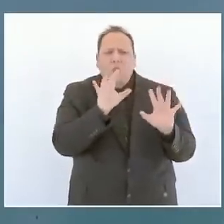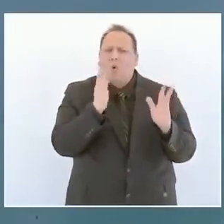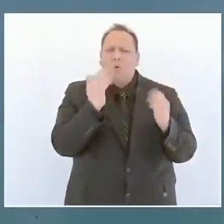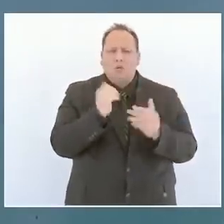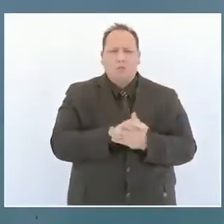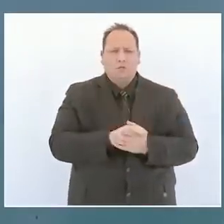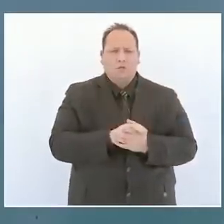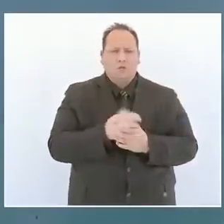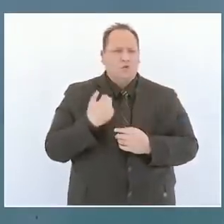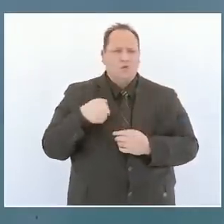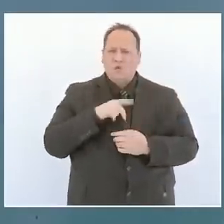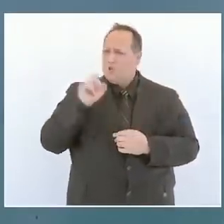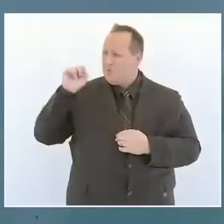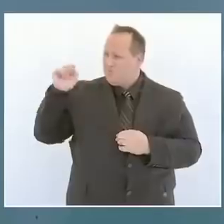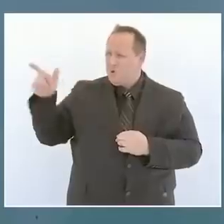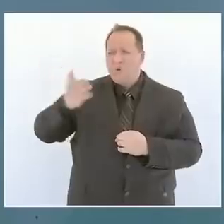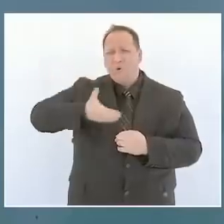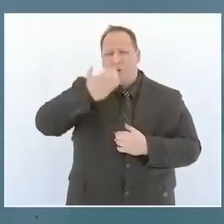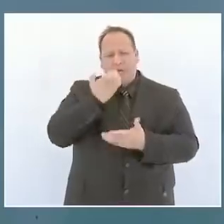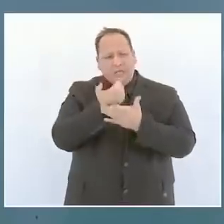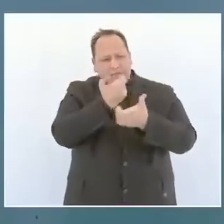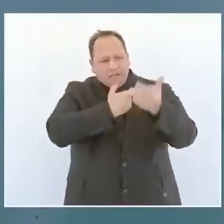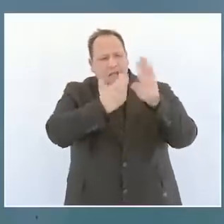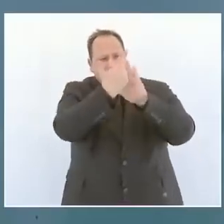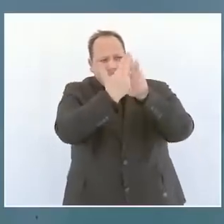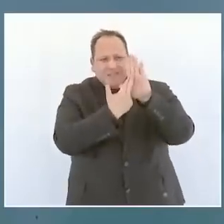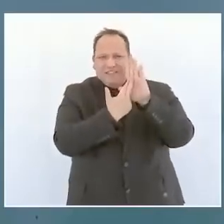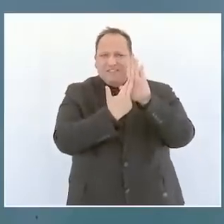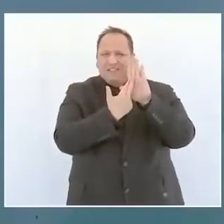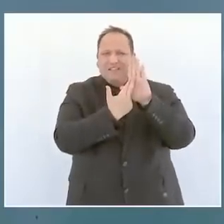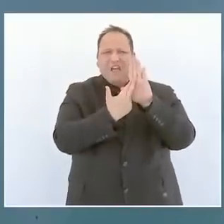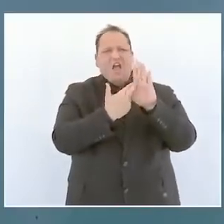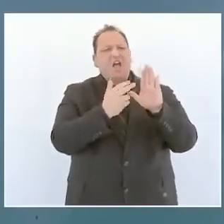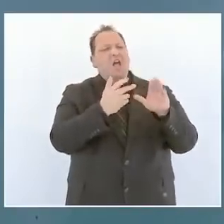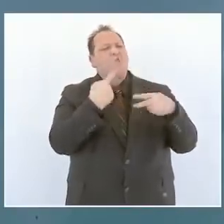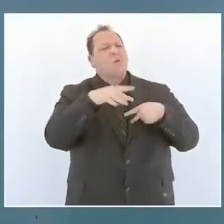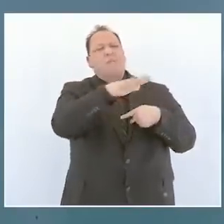Nosotros no queremos ya esa política económica antipopular,